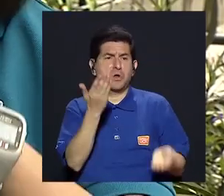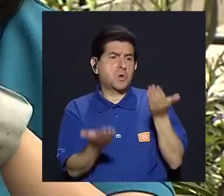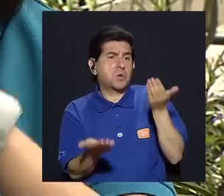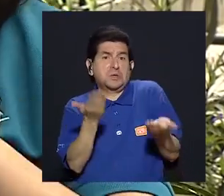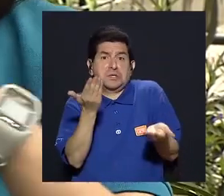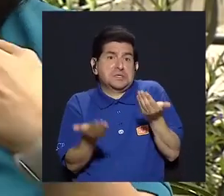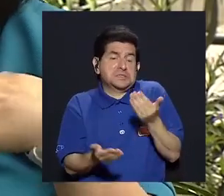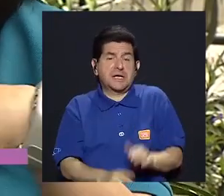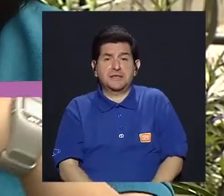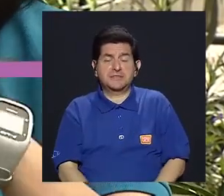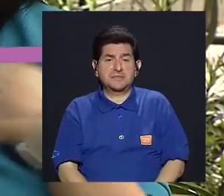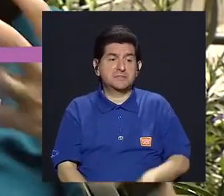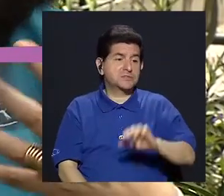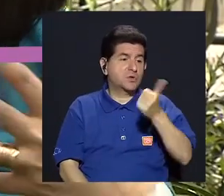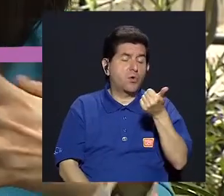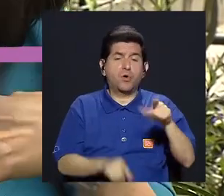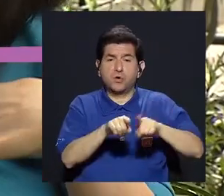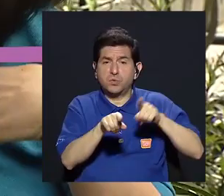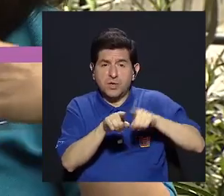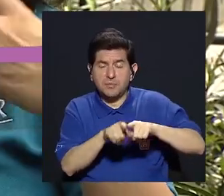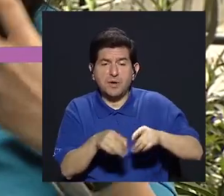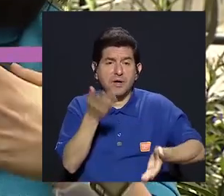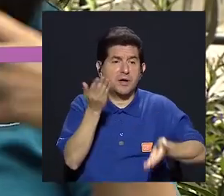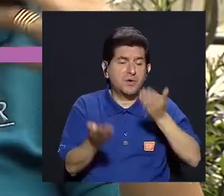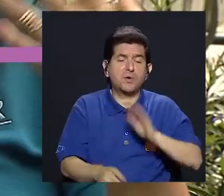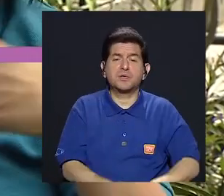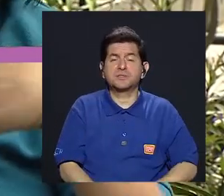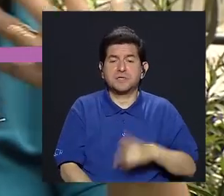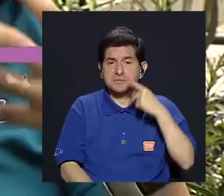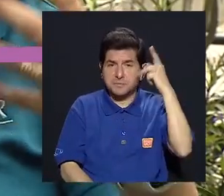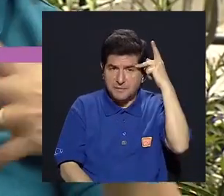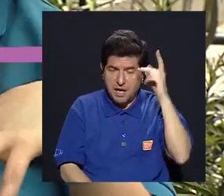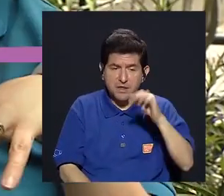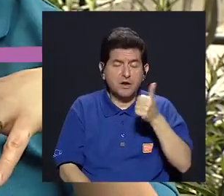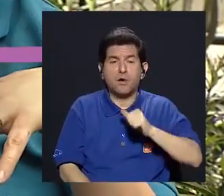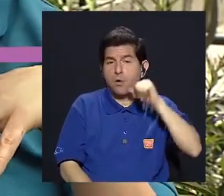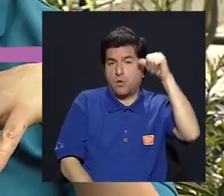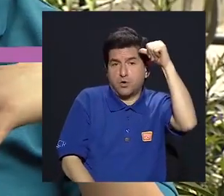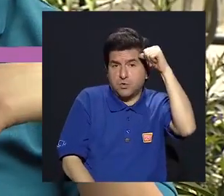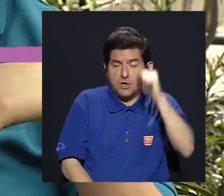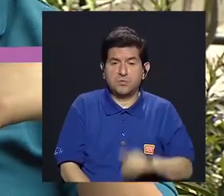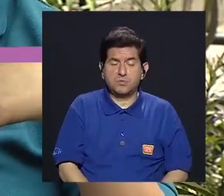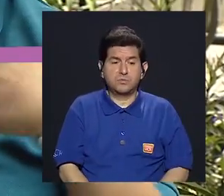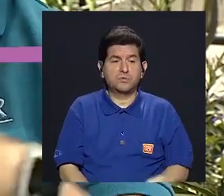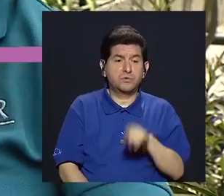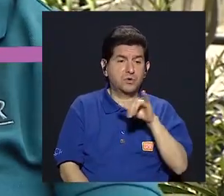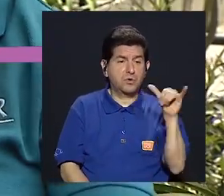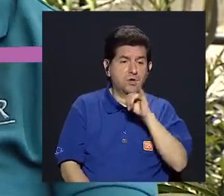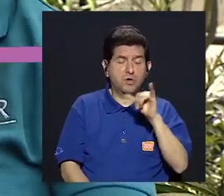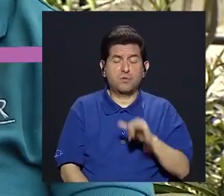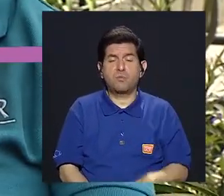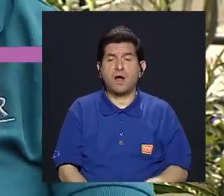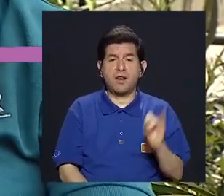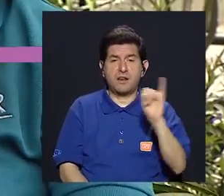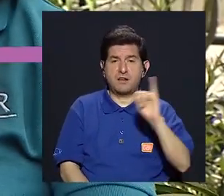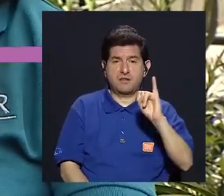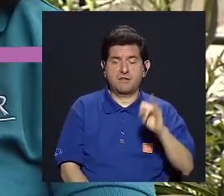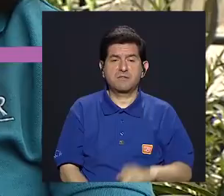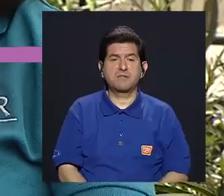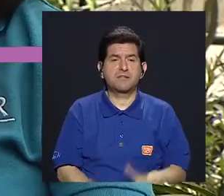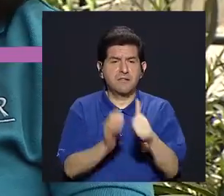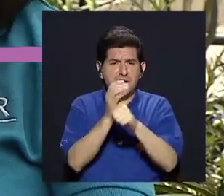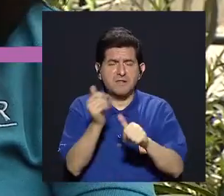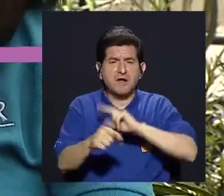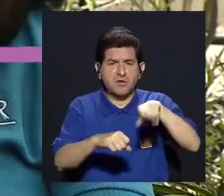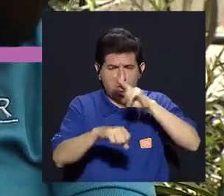puede darse la probabilidad de que otros hermanitos o de repente los papás o sus miembros adultos del núcleo familiar también se infecten si